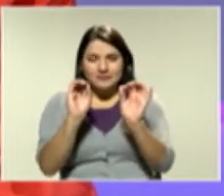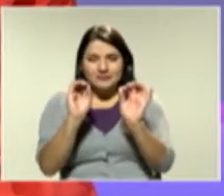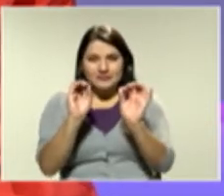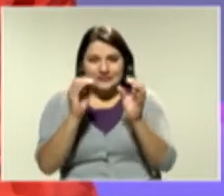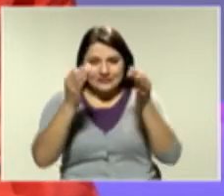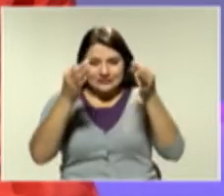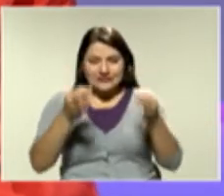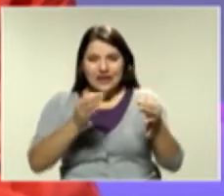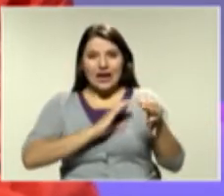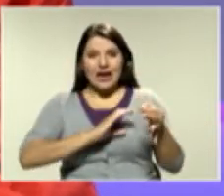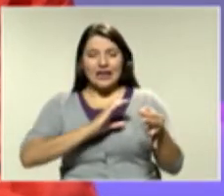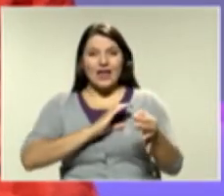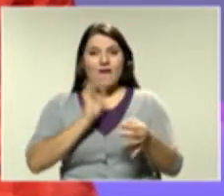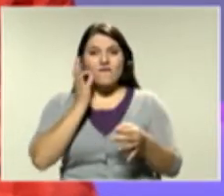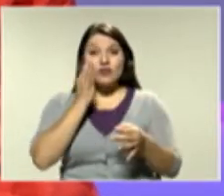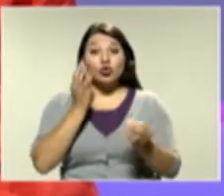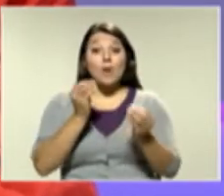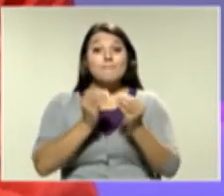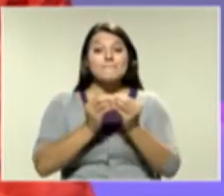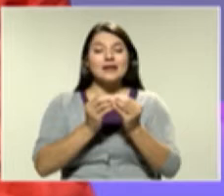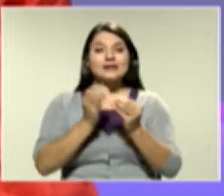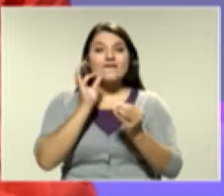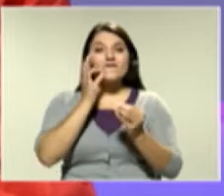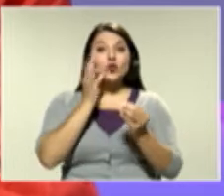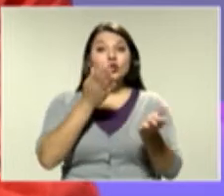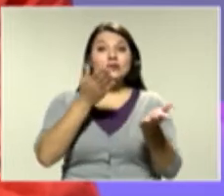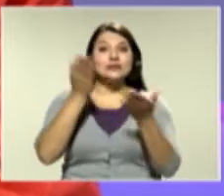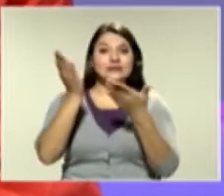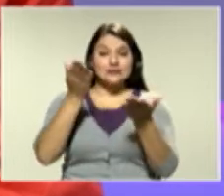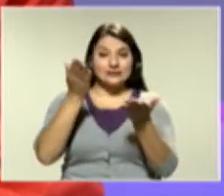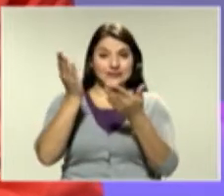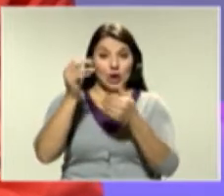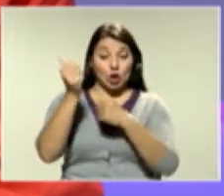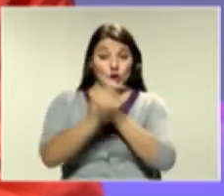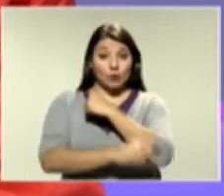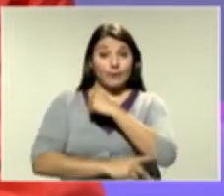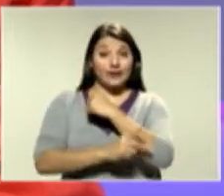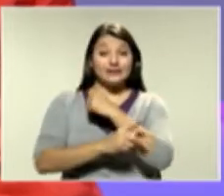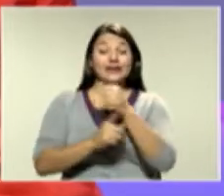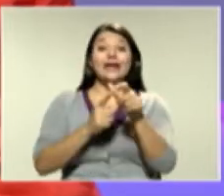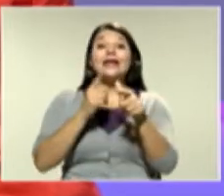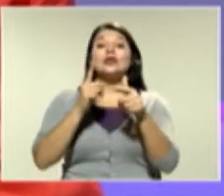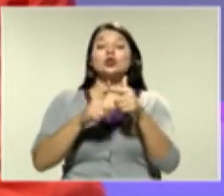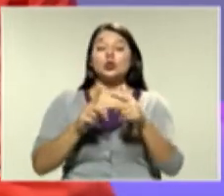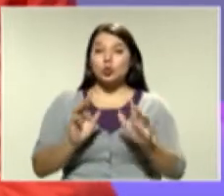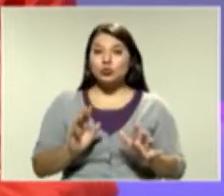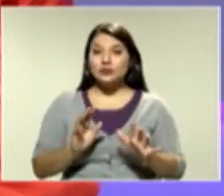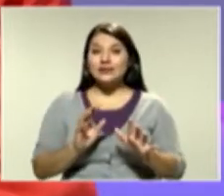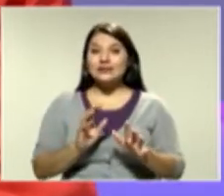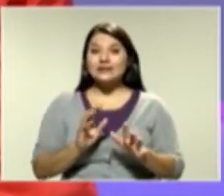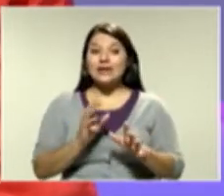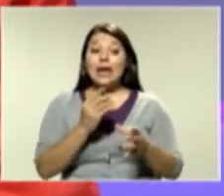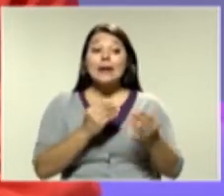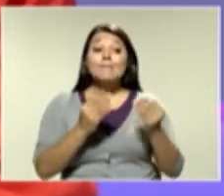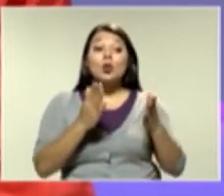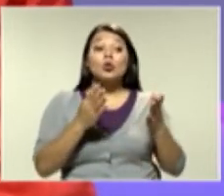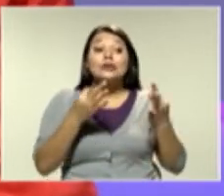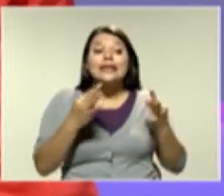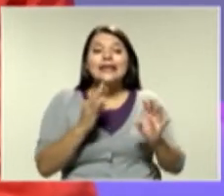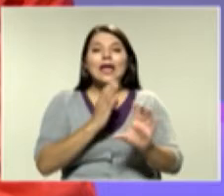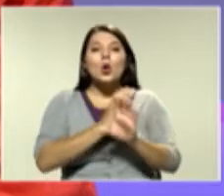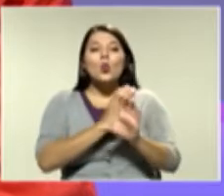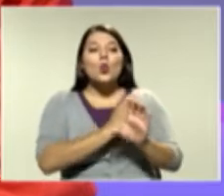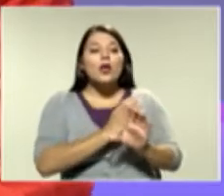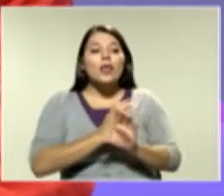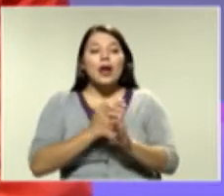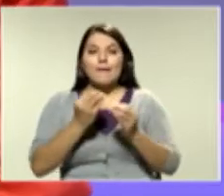calidad de fruta, sobre todo la de exportación. Entonces eso ha hecho que el productor trate de cuidar mucho sus cultivos, ¿verdad?